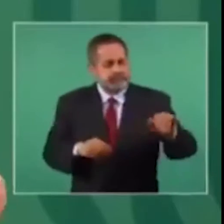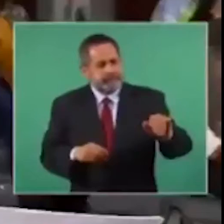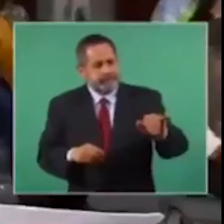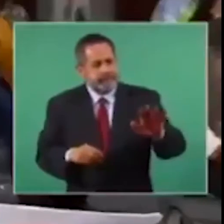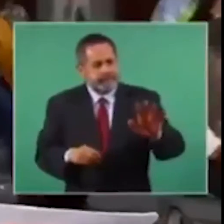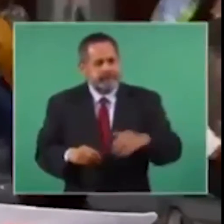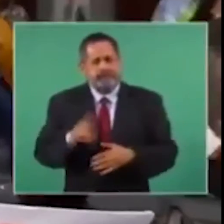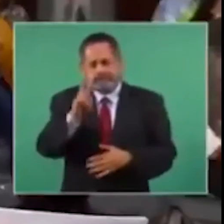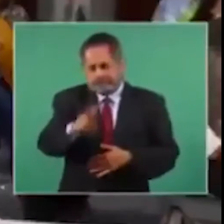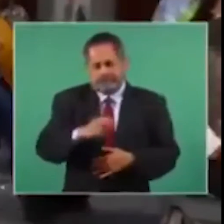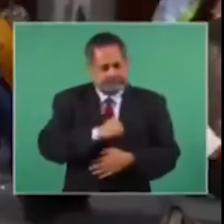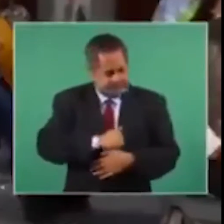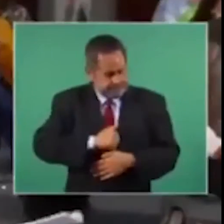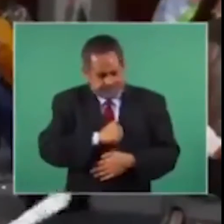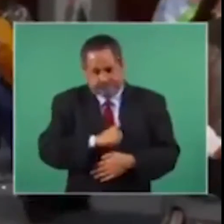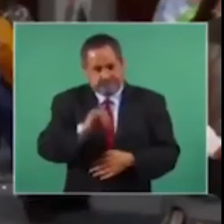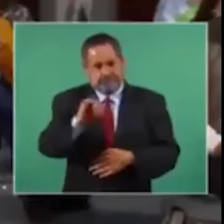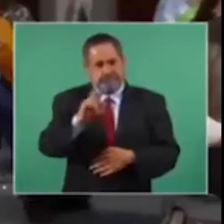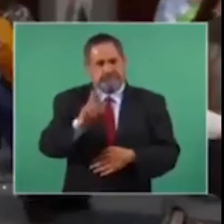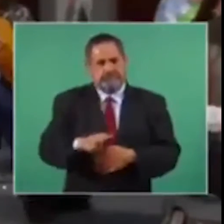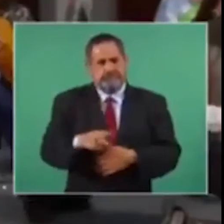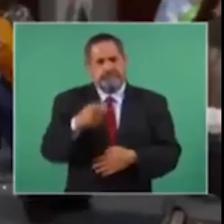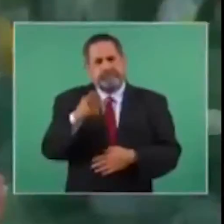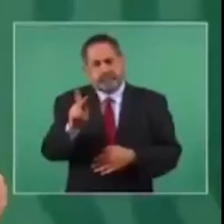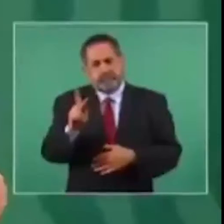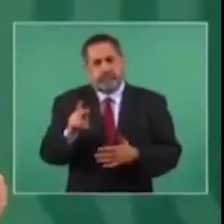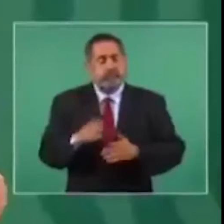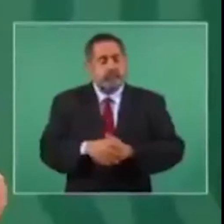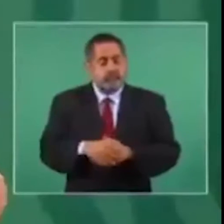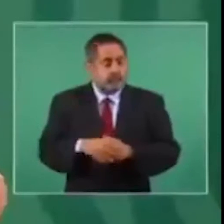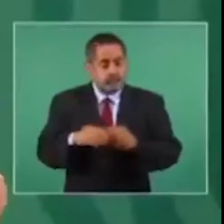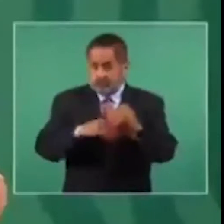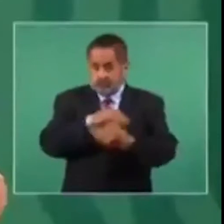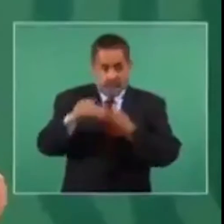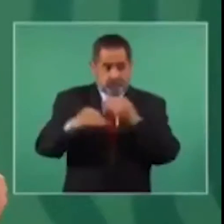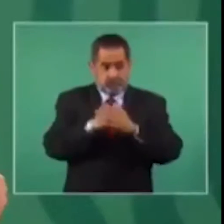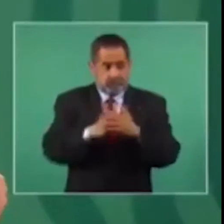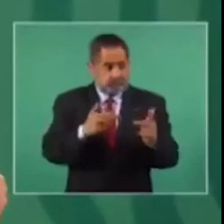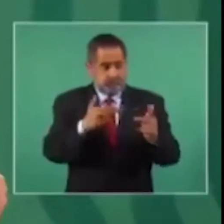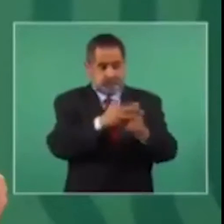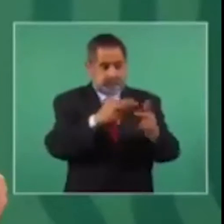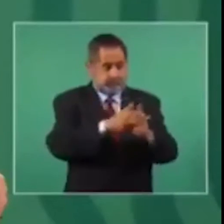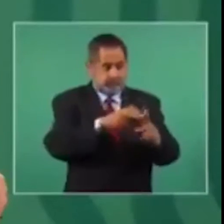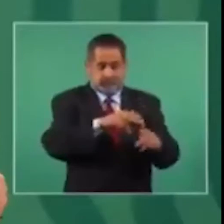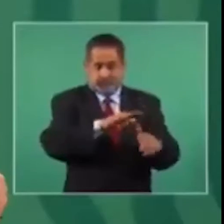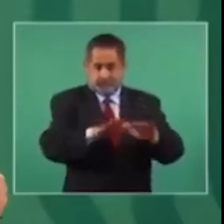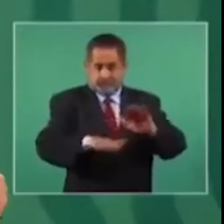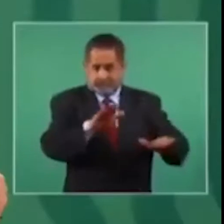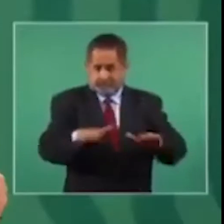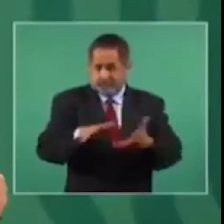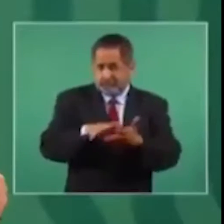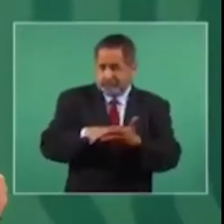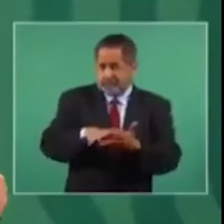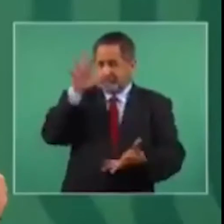Eso lamentablemente, es una tragedia. Pero en todos los casos, en la mayoría de los